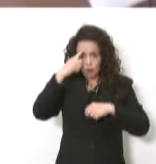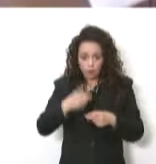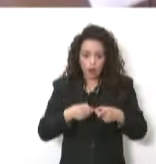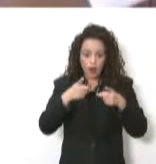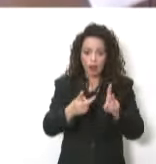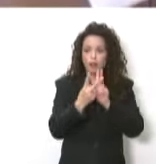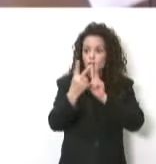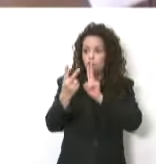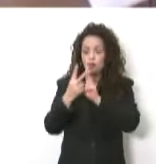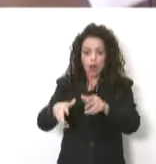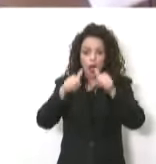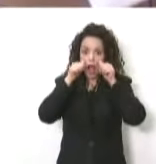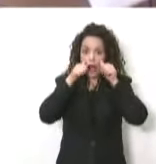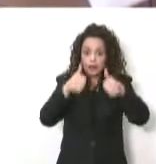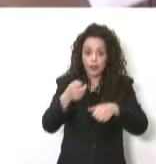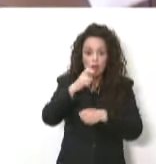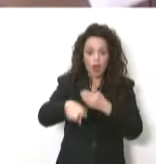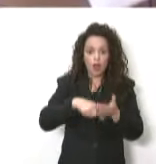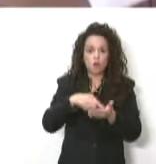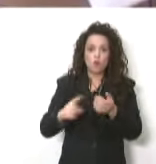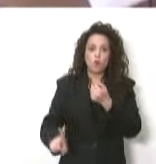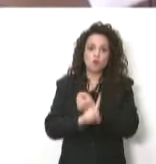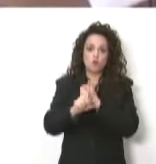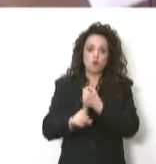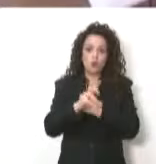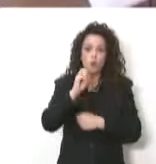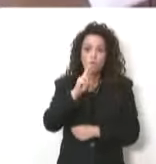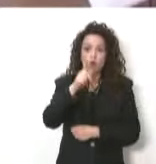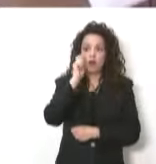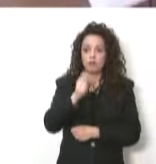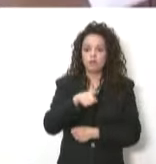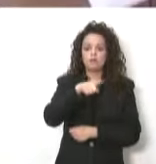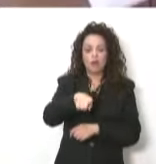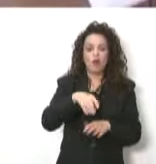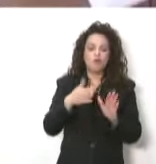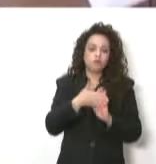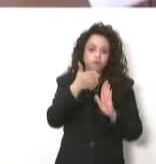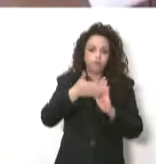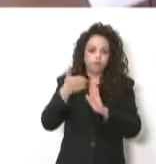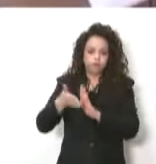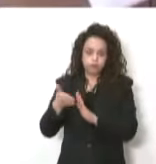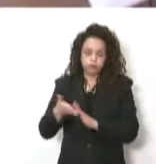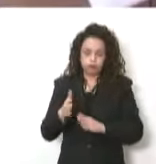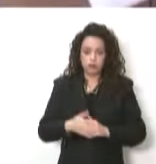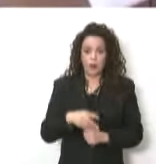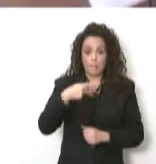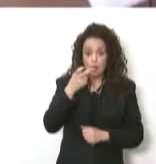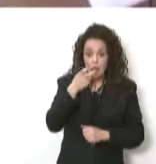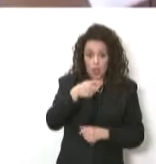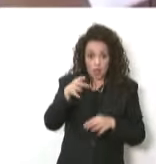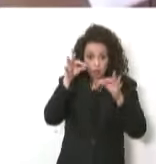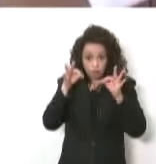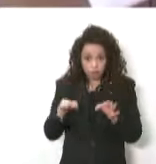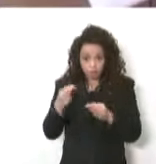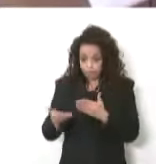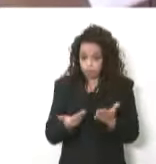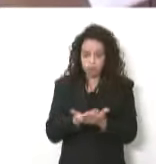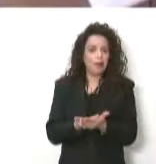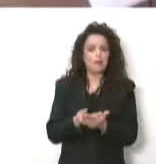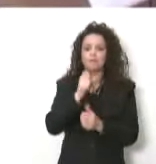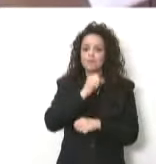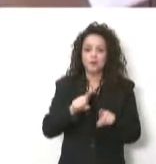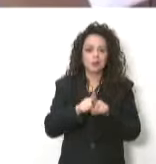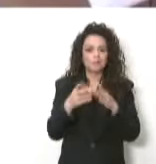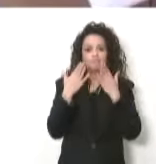de las zonas afectadas por los trabajos del Paso Express, pero ese oficio tampoco corresponde a lo requerido.